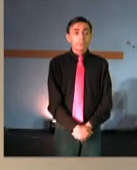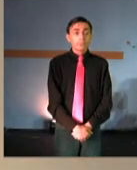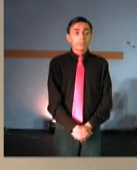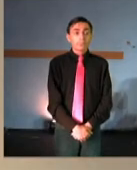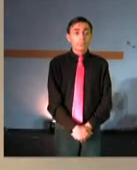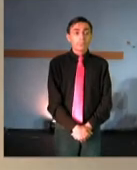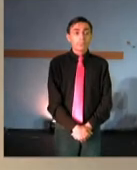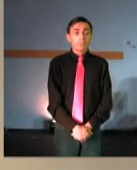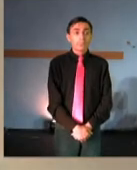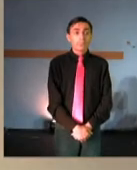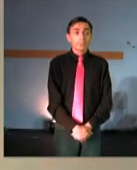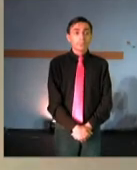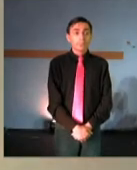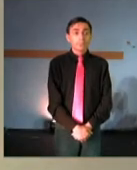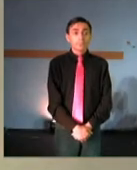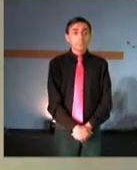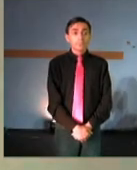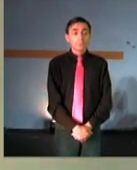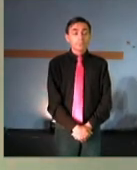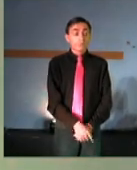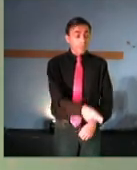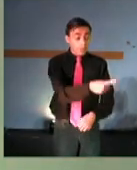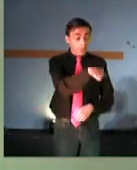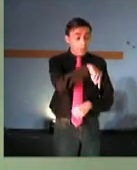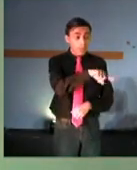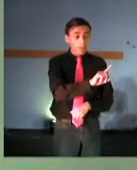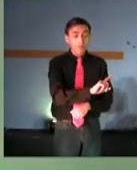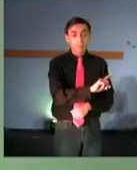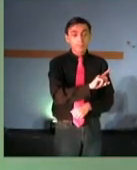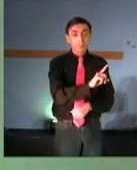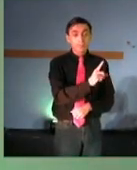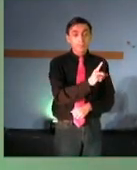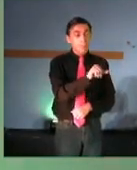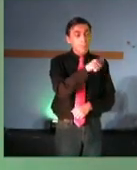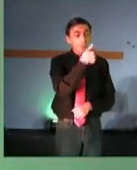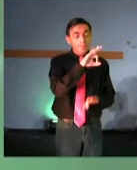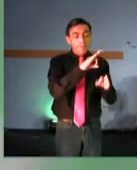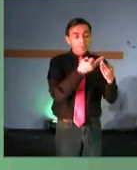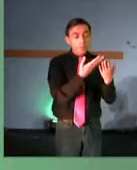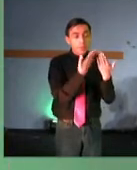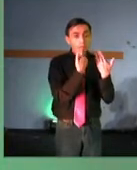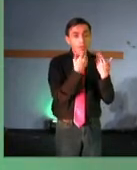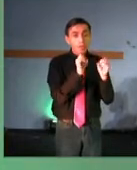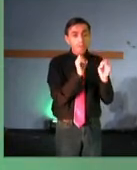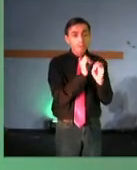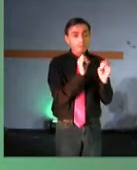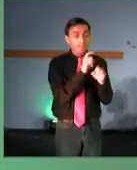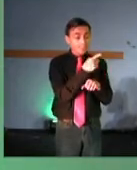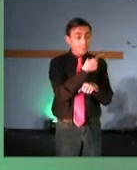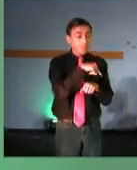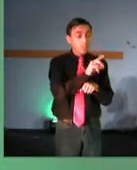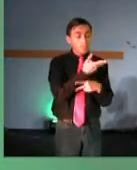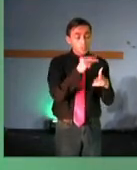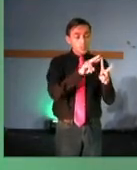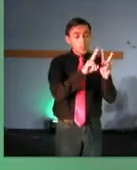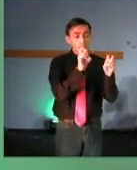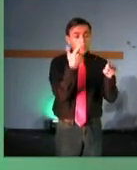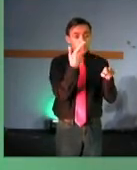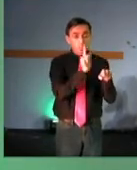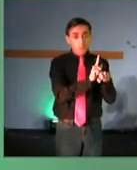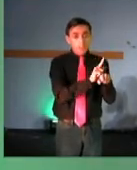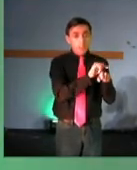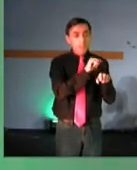que literalmente no tenían forma subversiva, sino fundamentalmente social, pero